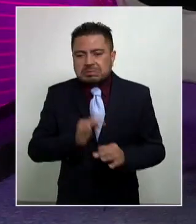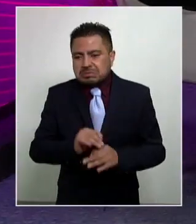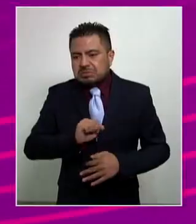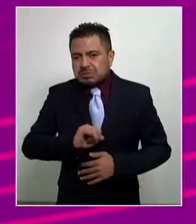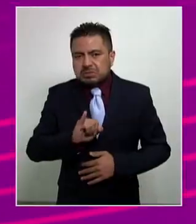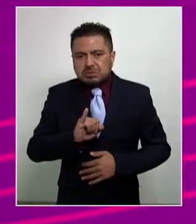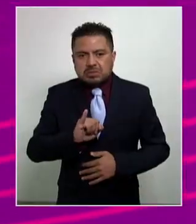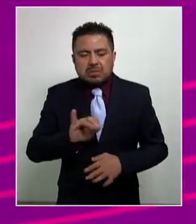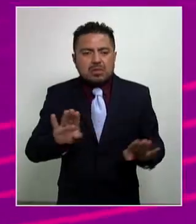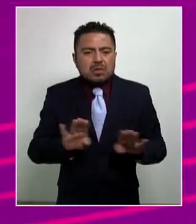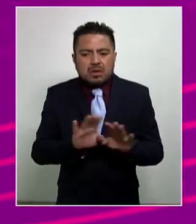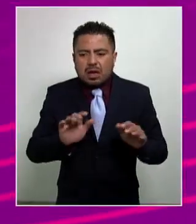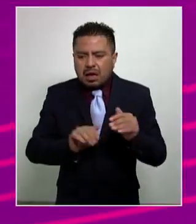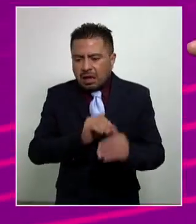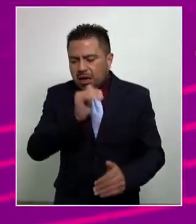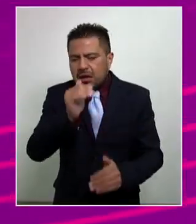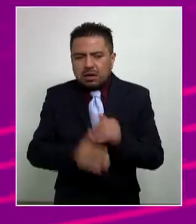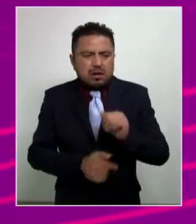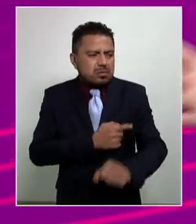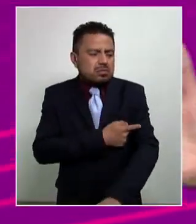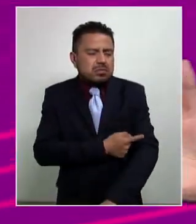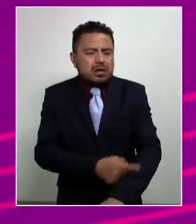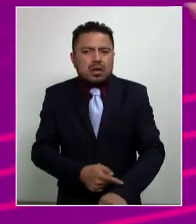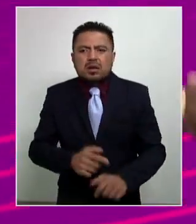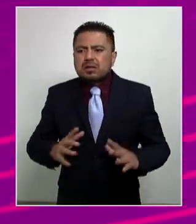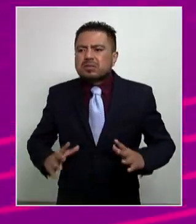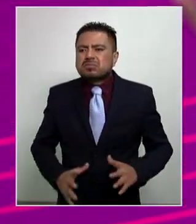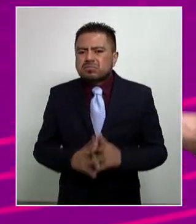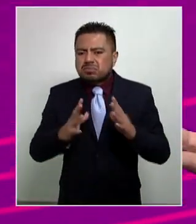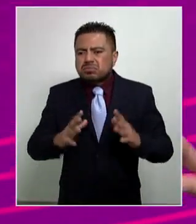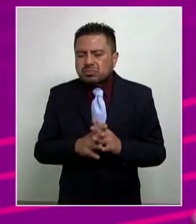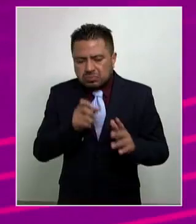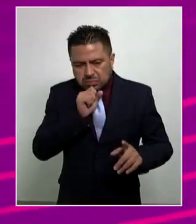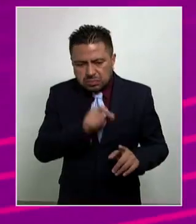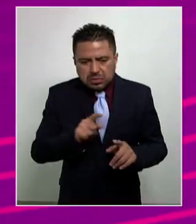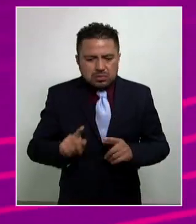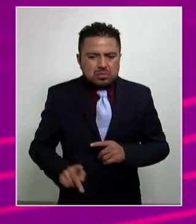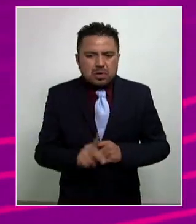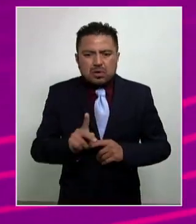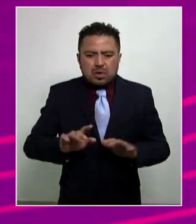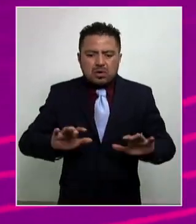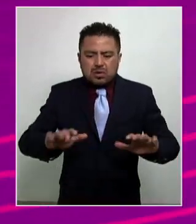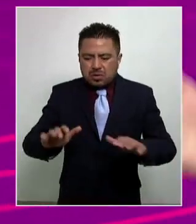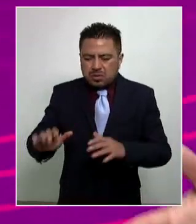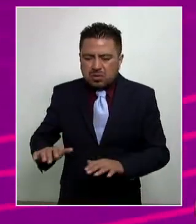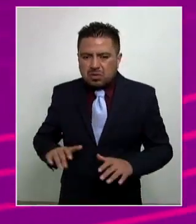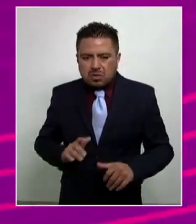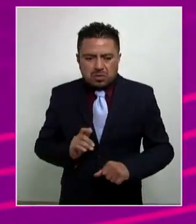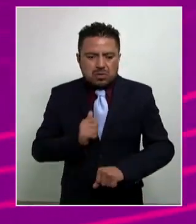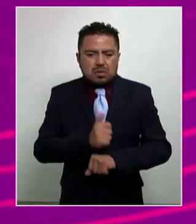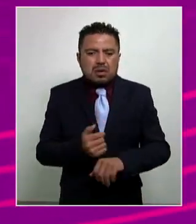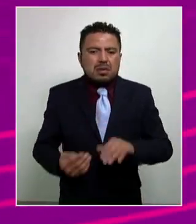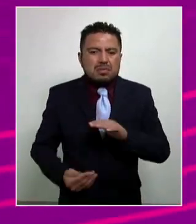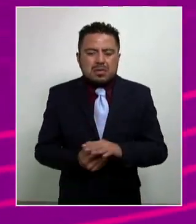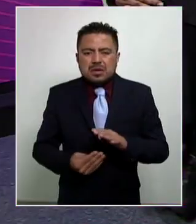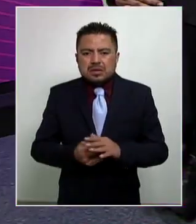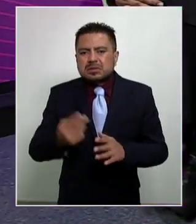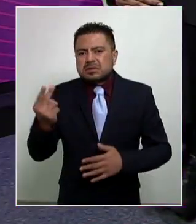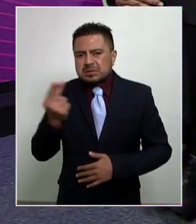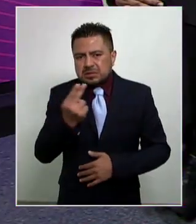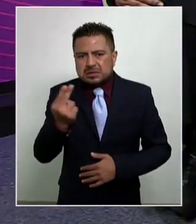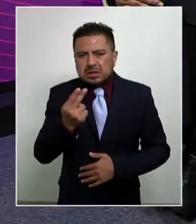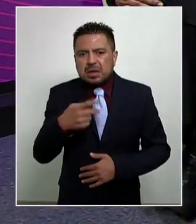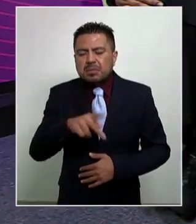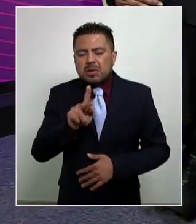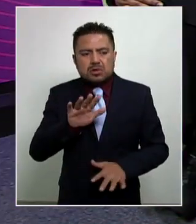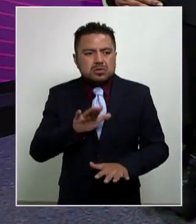vez el final de una larga lucha de los propios pueblos, las comunidades que han puesto sobre la mesa esta necesidad,